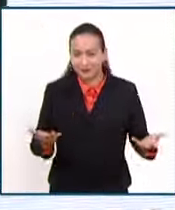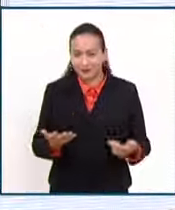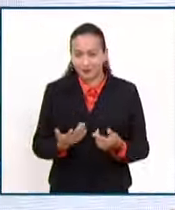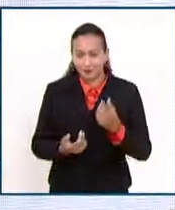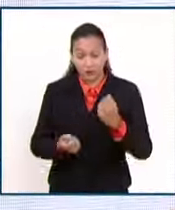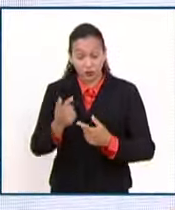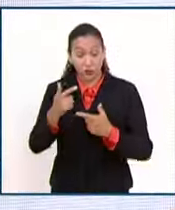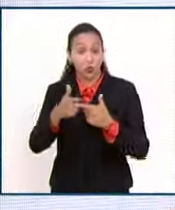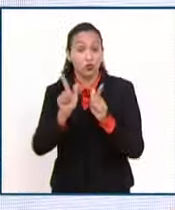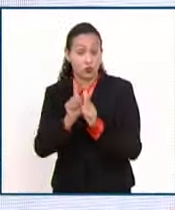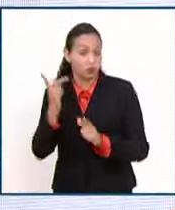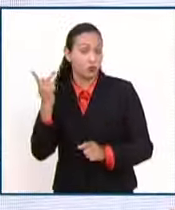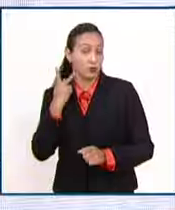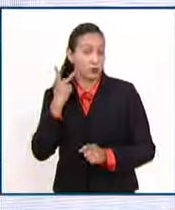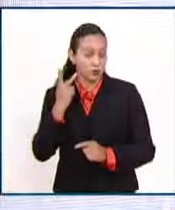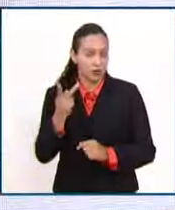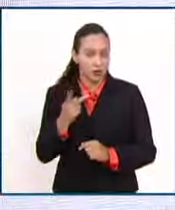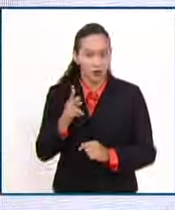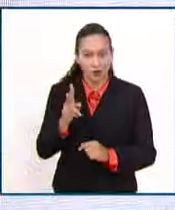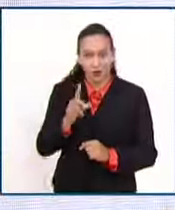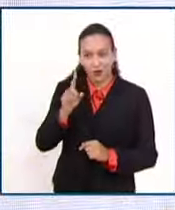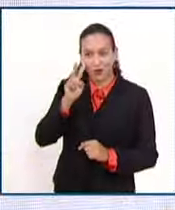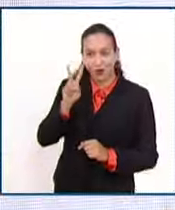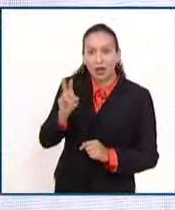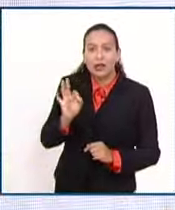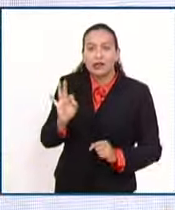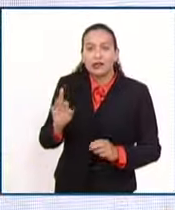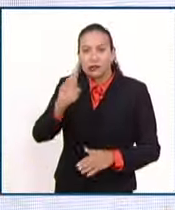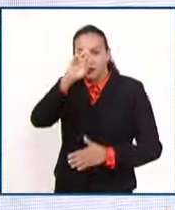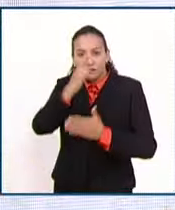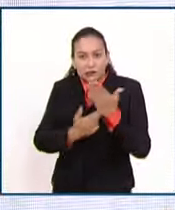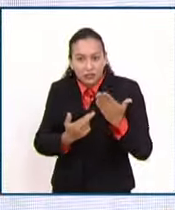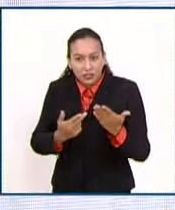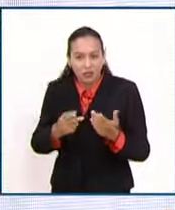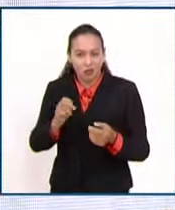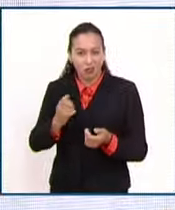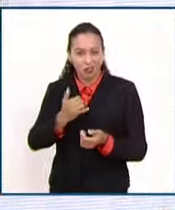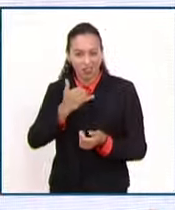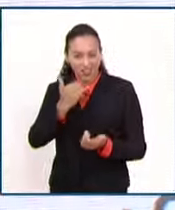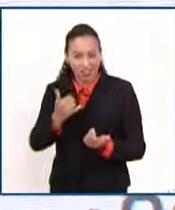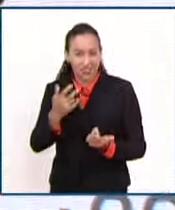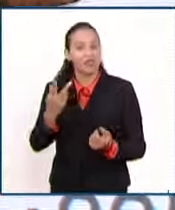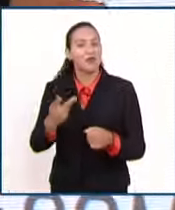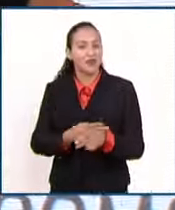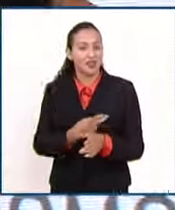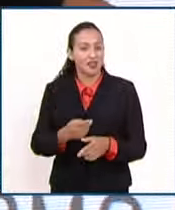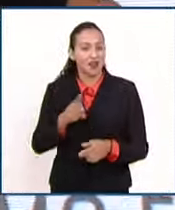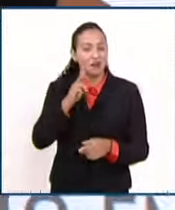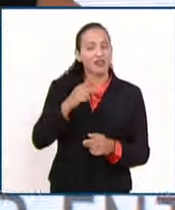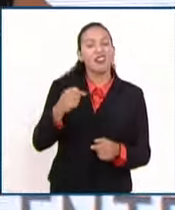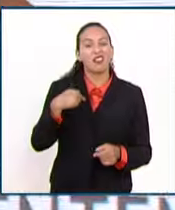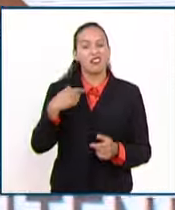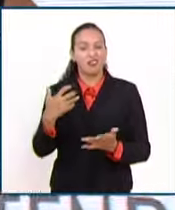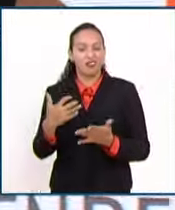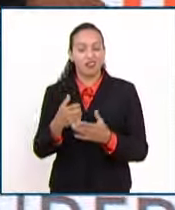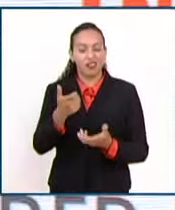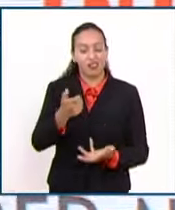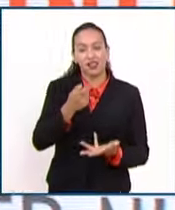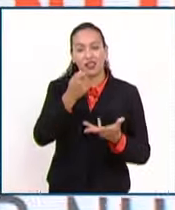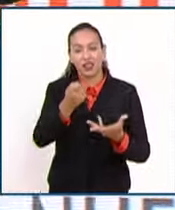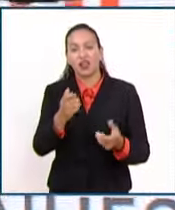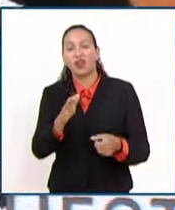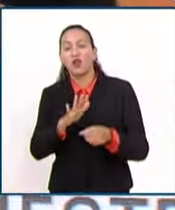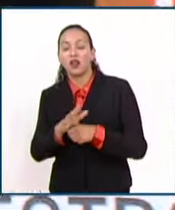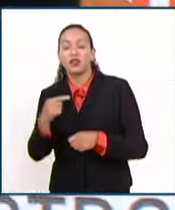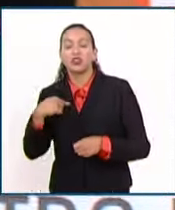partidos políticos, cada vez que van a cometer alguna tropelía, hacen un análisis de costo-beneficio y dicen, voy